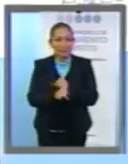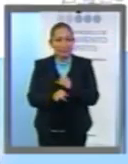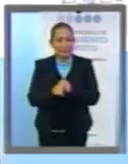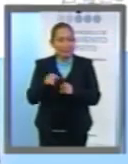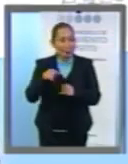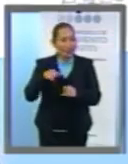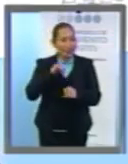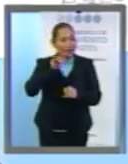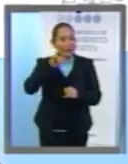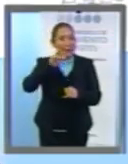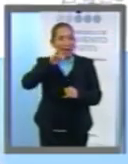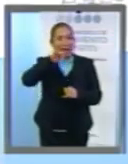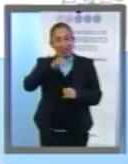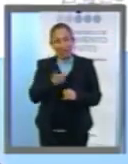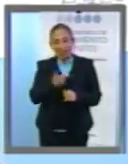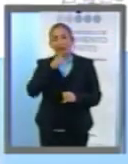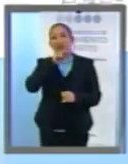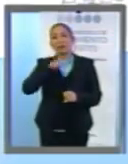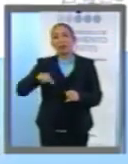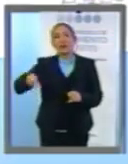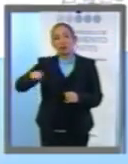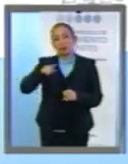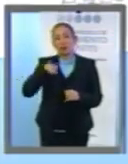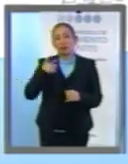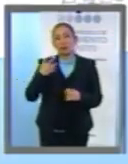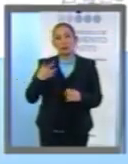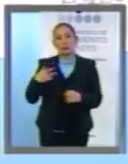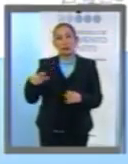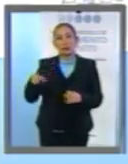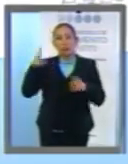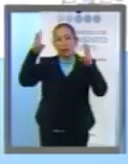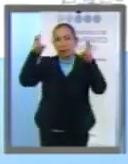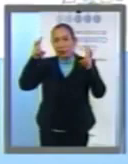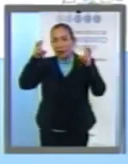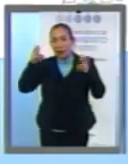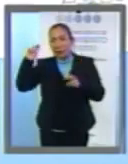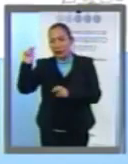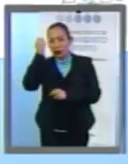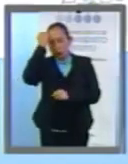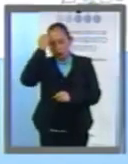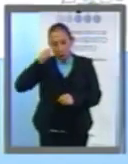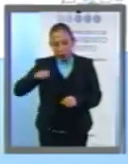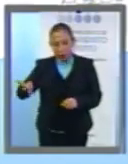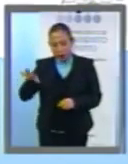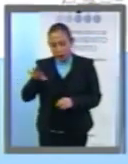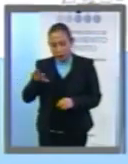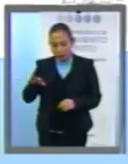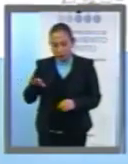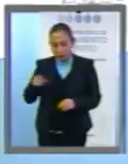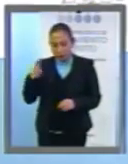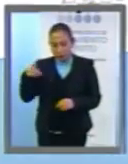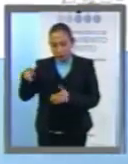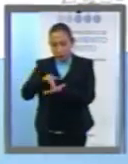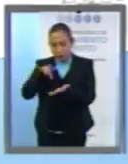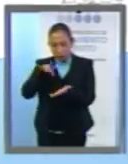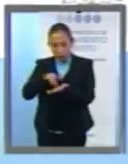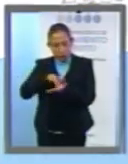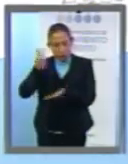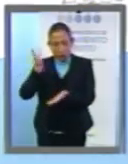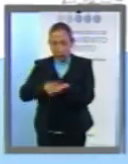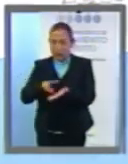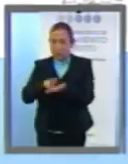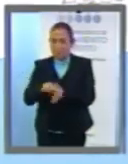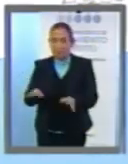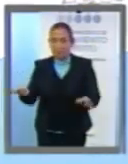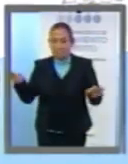poner el INEGI tiene ya plataformas muy consolidadas en materia tecnológica que sin duda su apoyo será